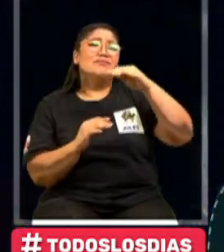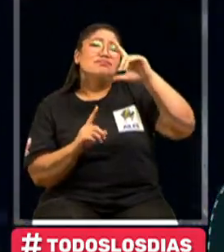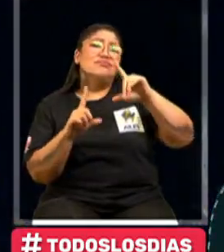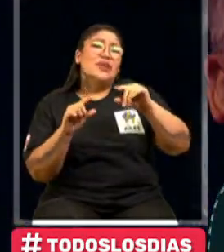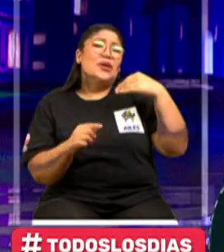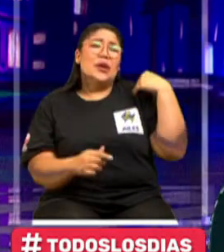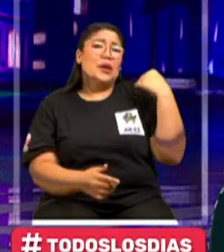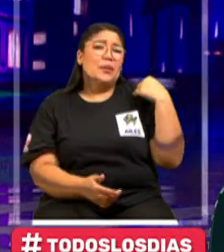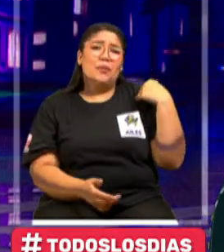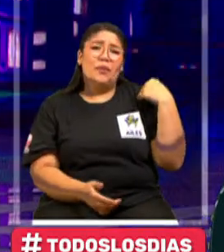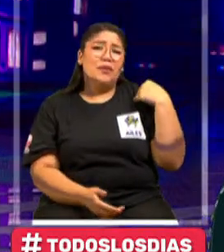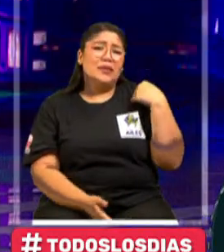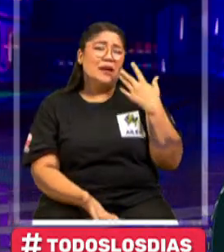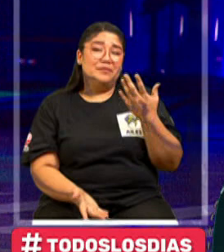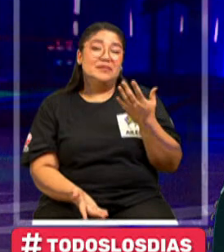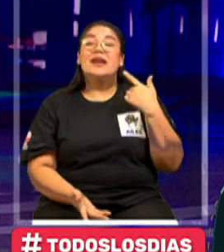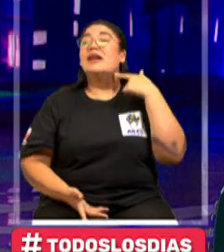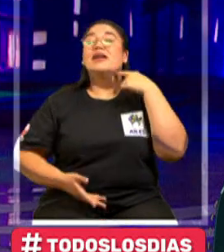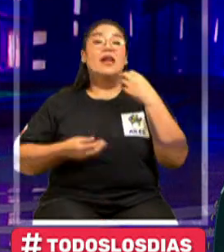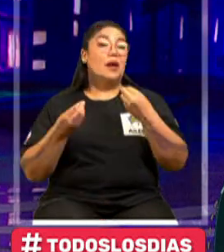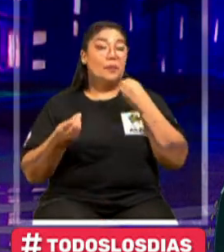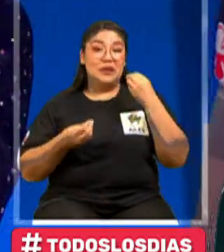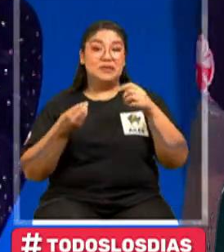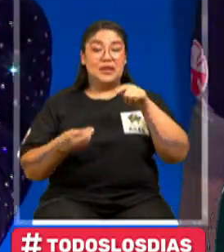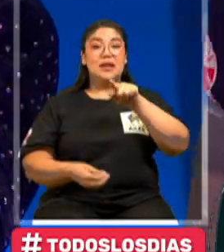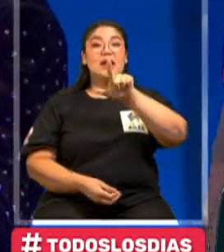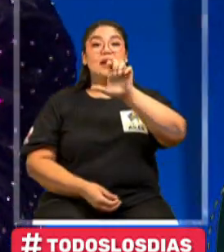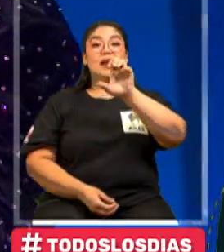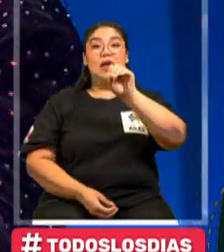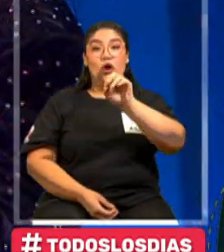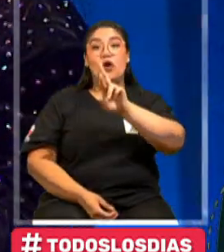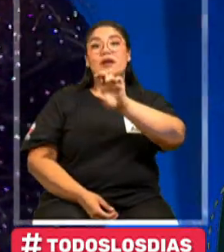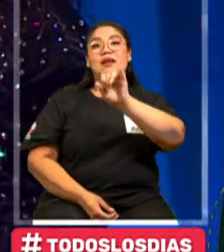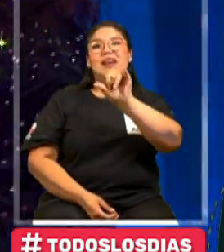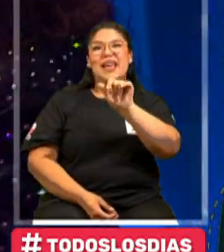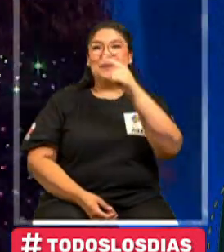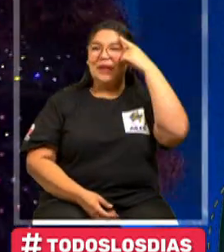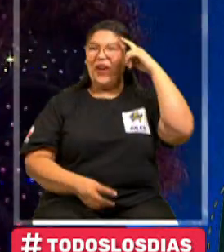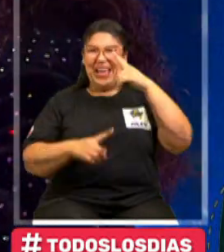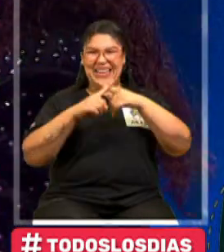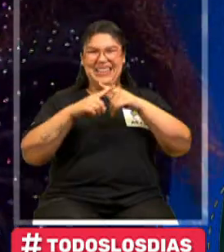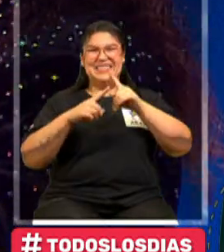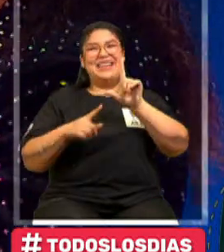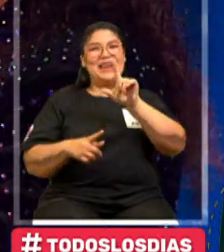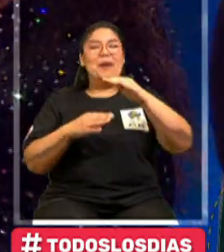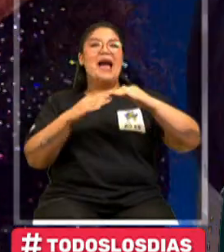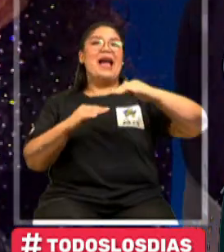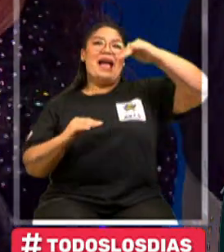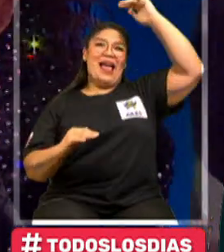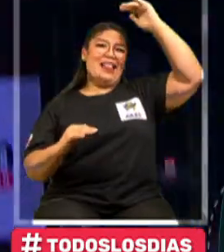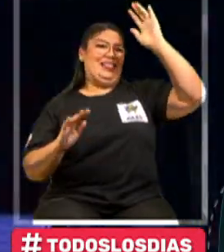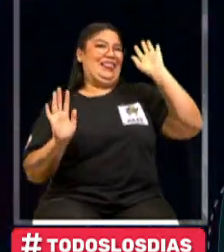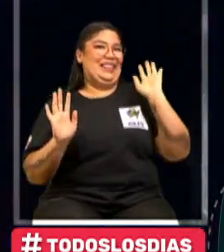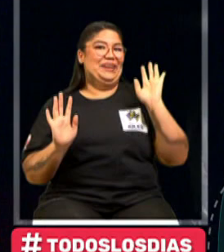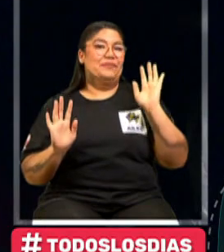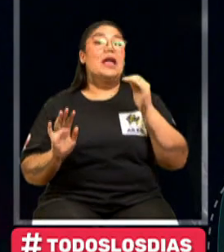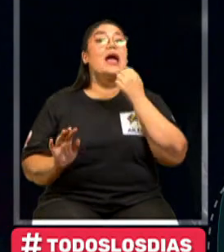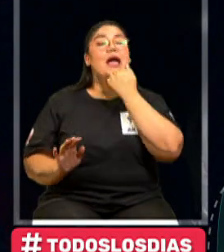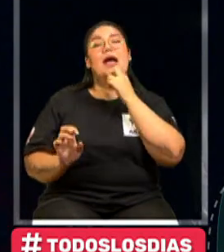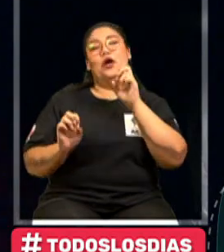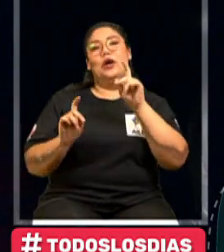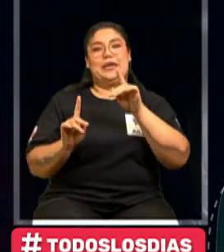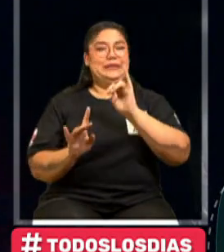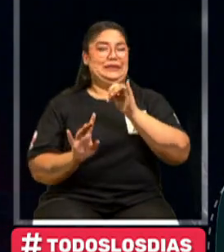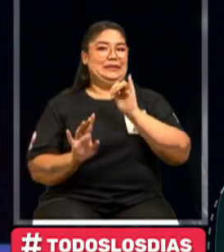eso. Pues. ¿Qué quiere que... Lo que pasa es que él es Leo Rey XL. Ah, no, pero ya, sí, te lo juro que sin